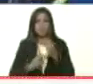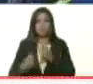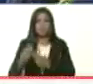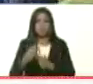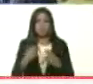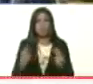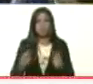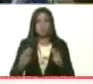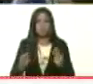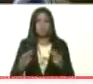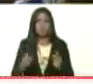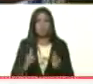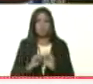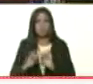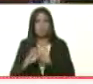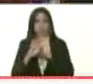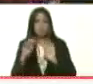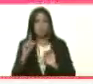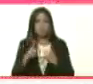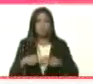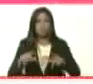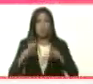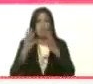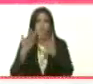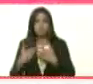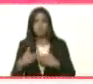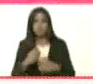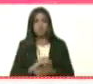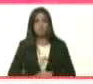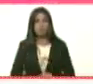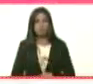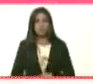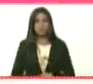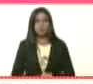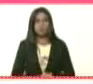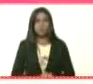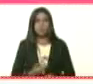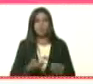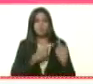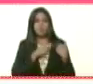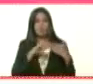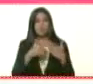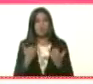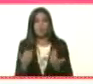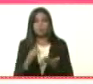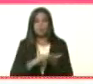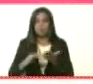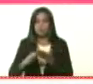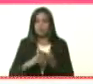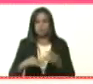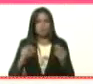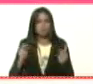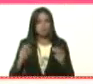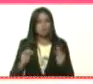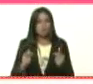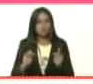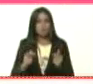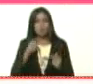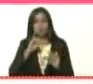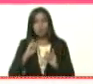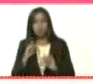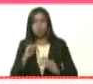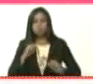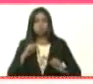surtir de materia prima a todas las industrias. Una de tus grandes tareas, debes resolverla, Tarek. Debes